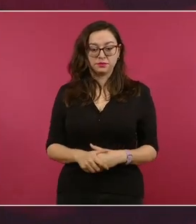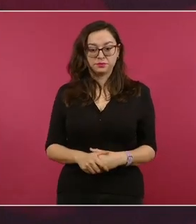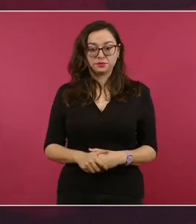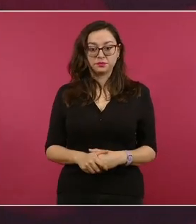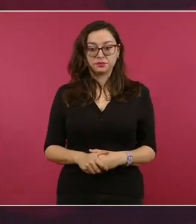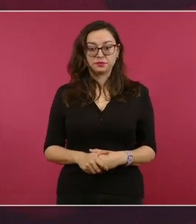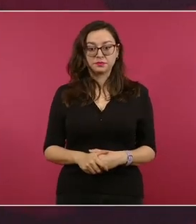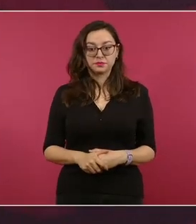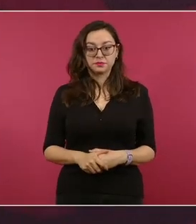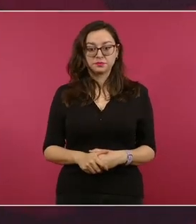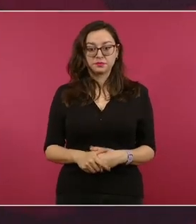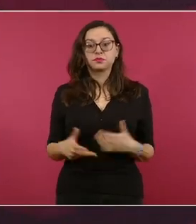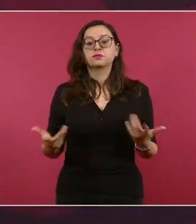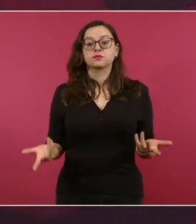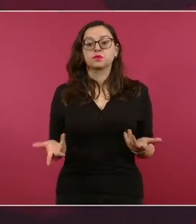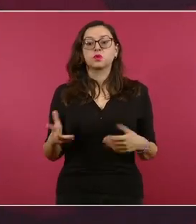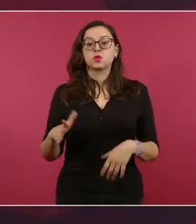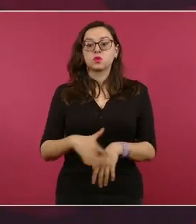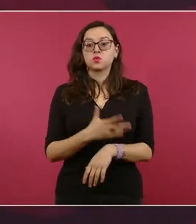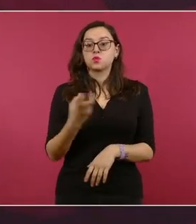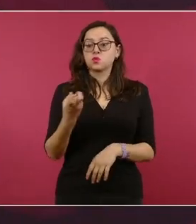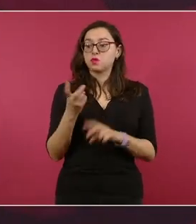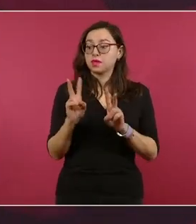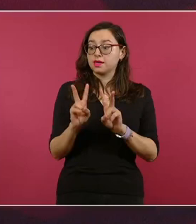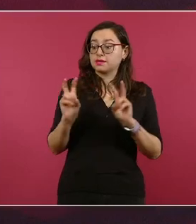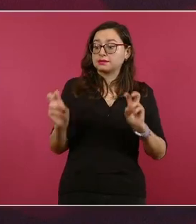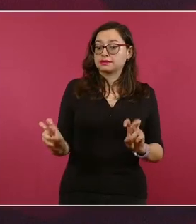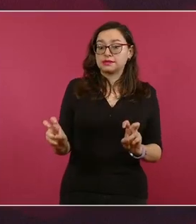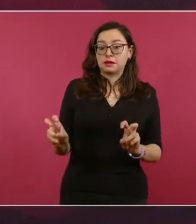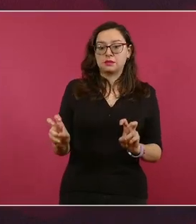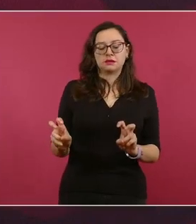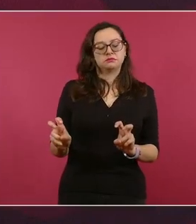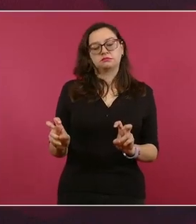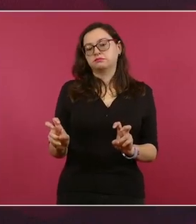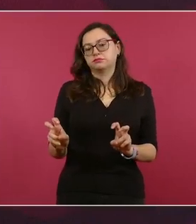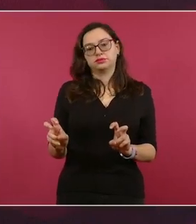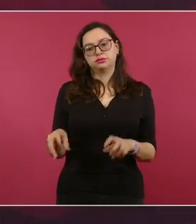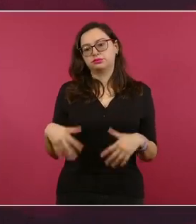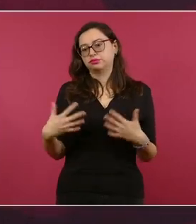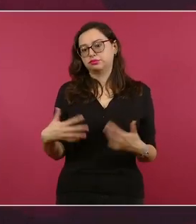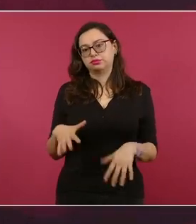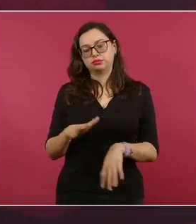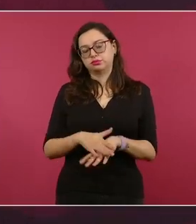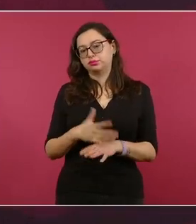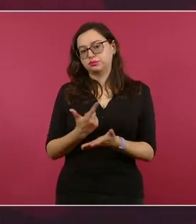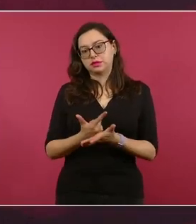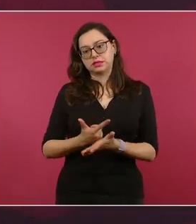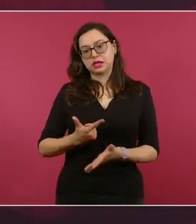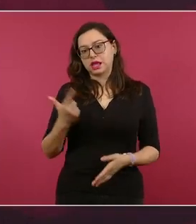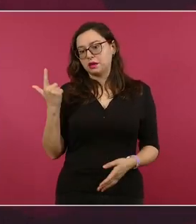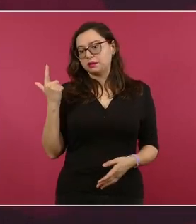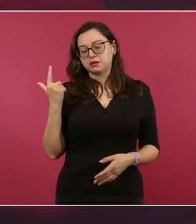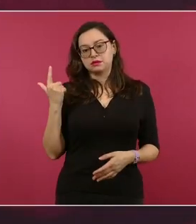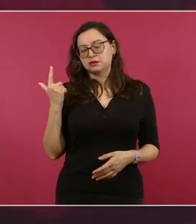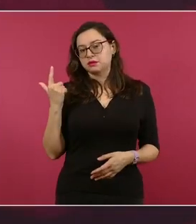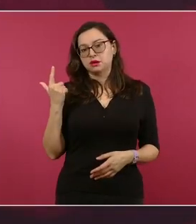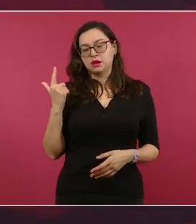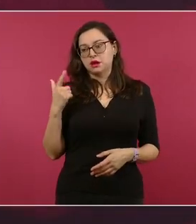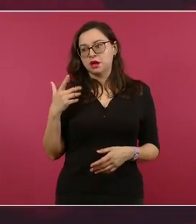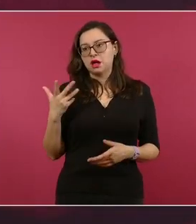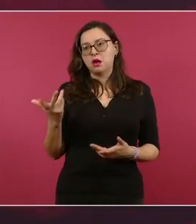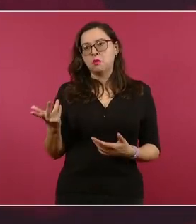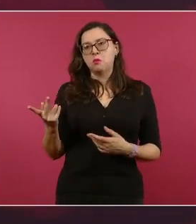porque esto va más allá de diferencias que podamos tener de